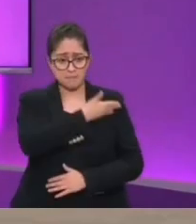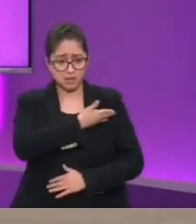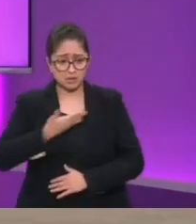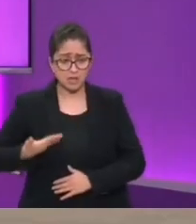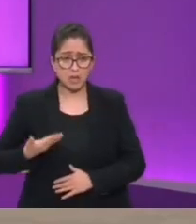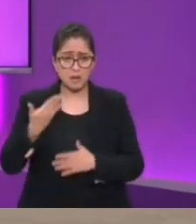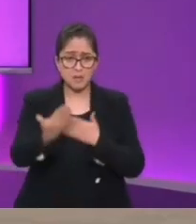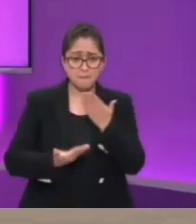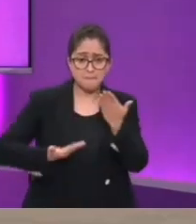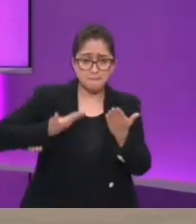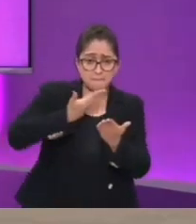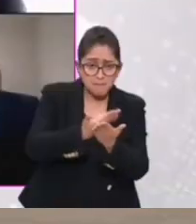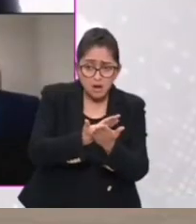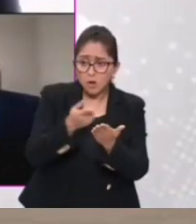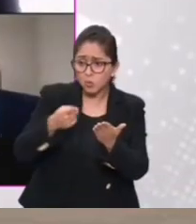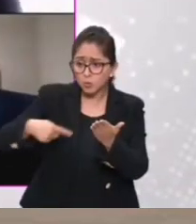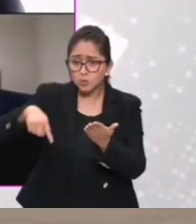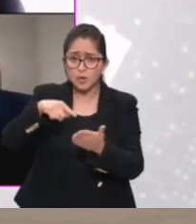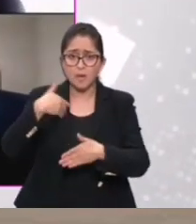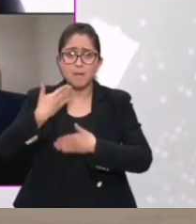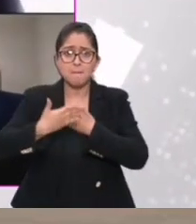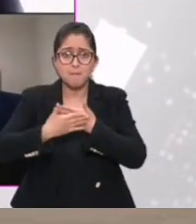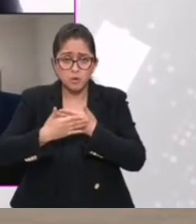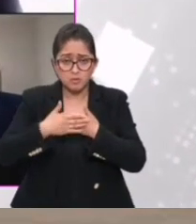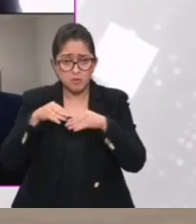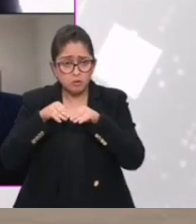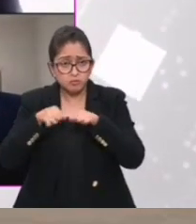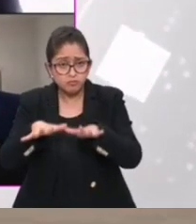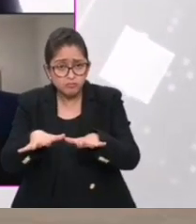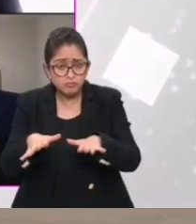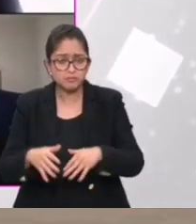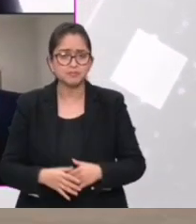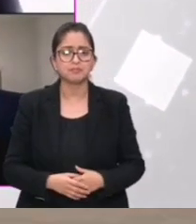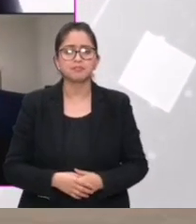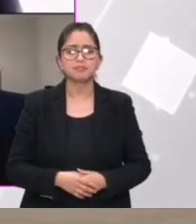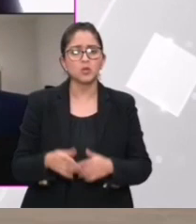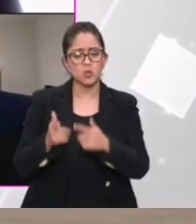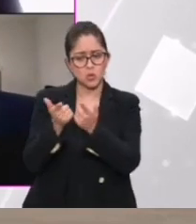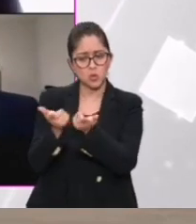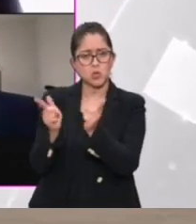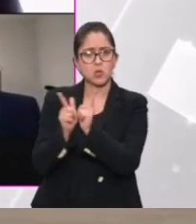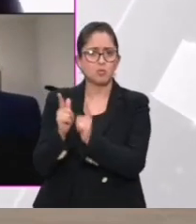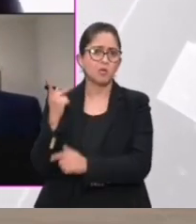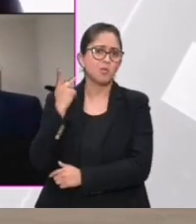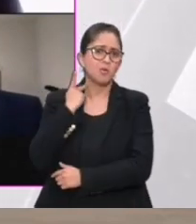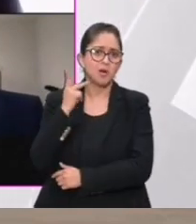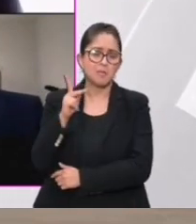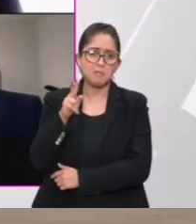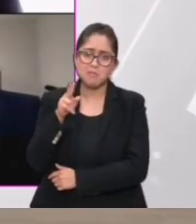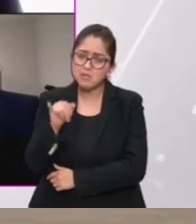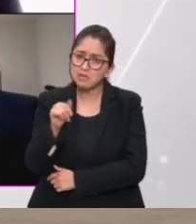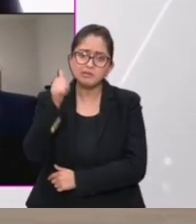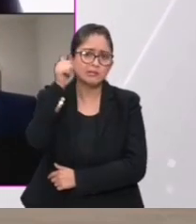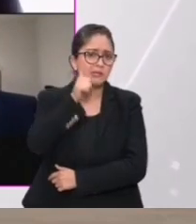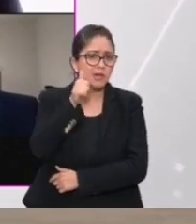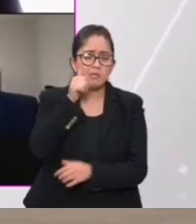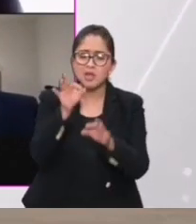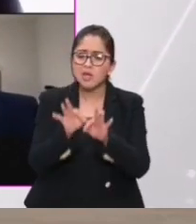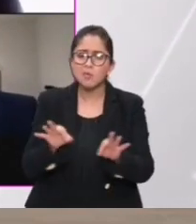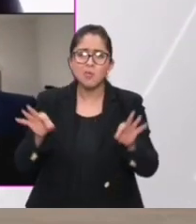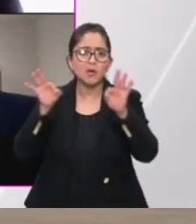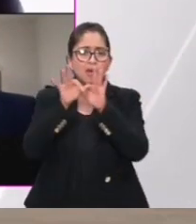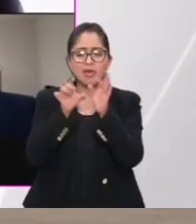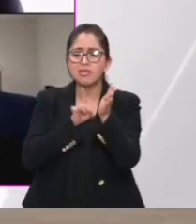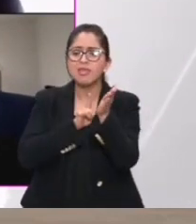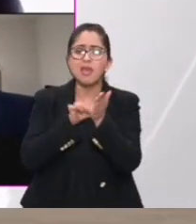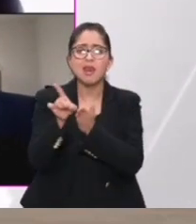una próxima legislatura. El PRI iría en un presupuesto que ponga por delante los derechos fundamentales de los ciudadanos y uno de